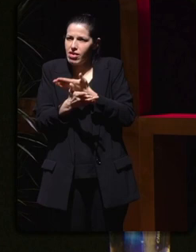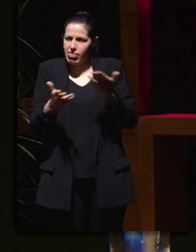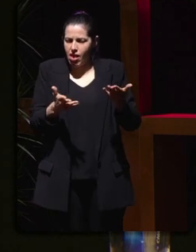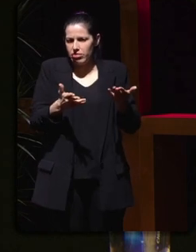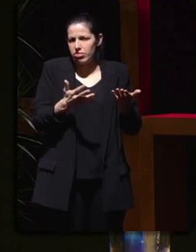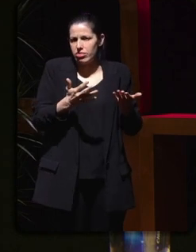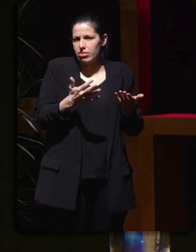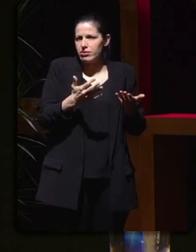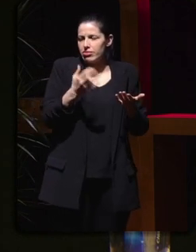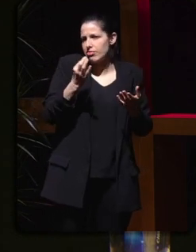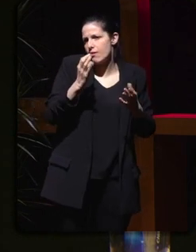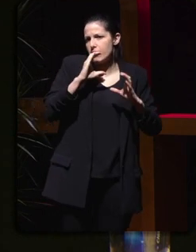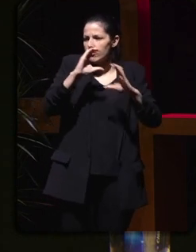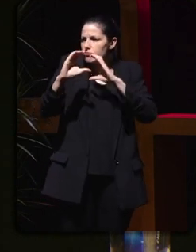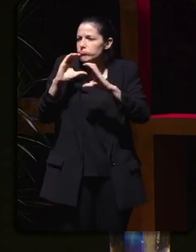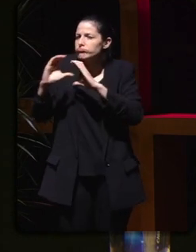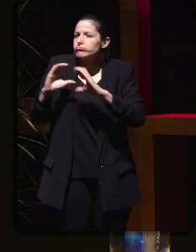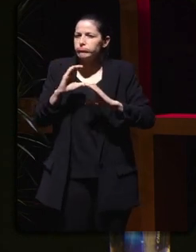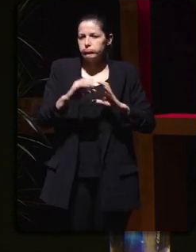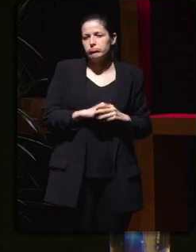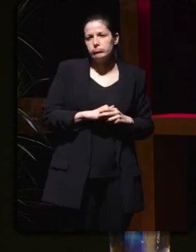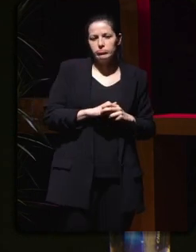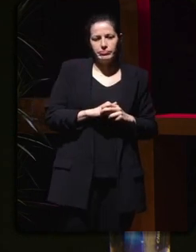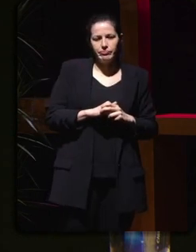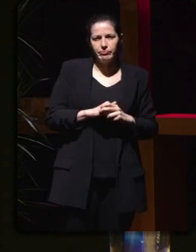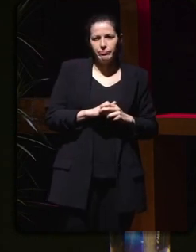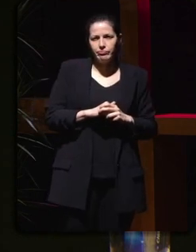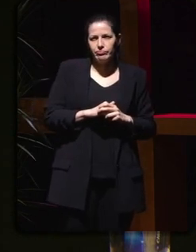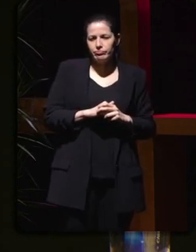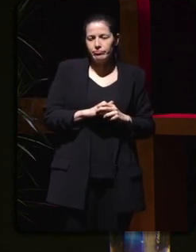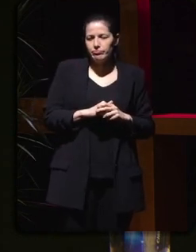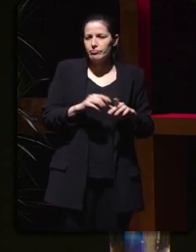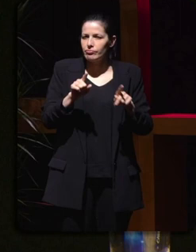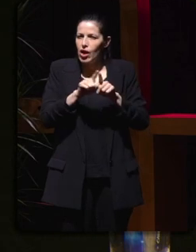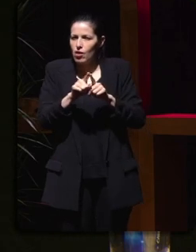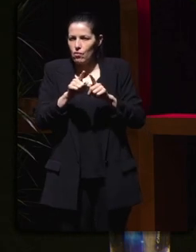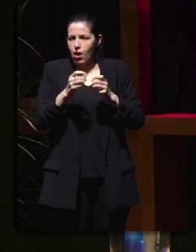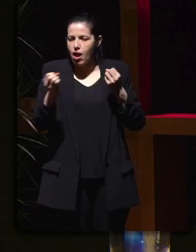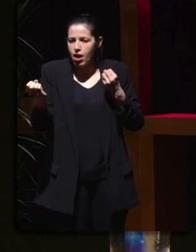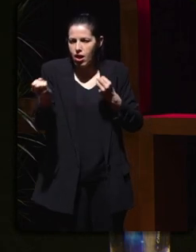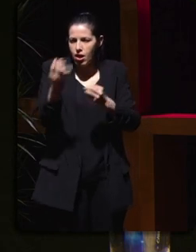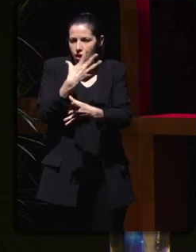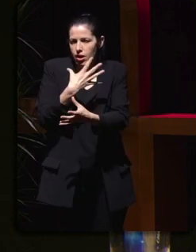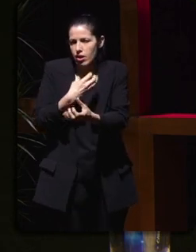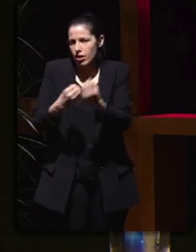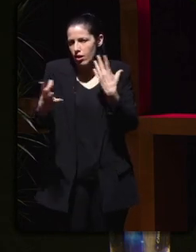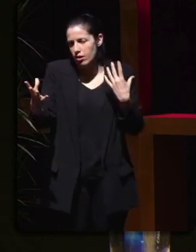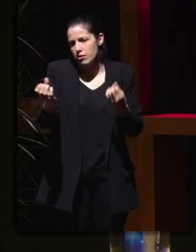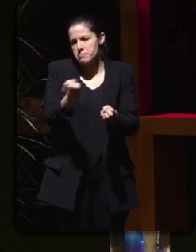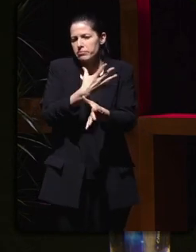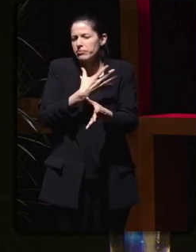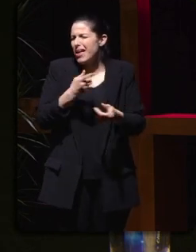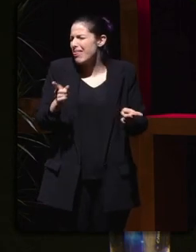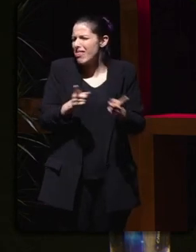comunicantes que todo el rato se están retroalimentando Así que da igual lo que sea primero